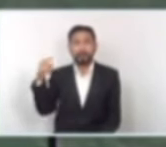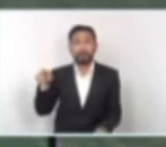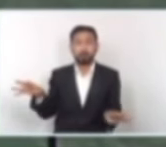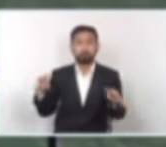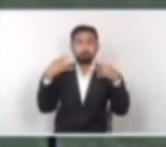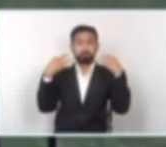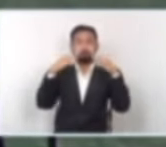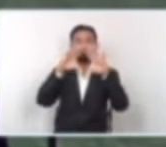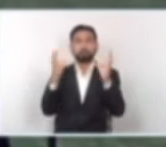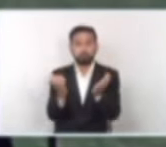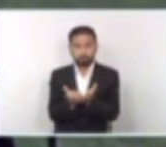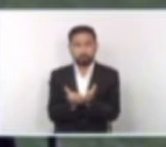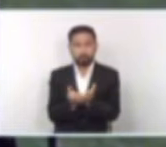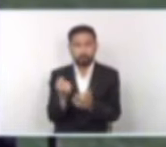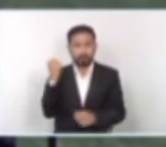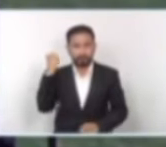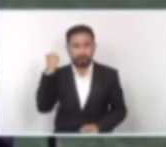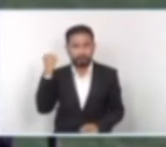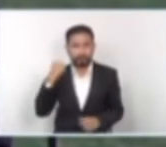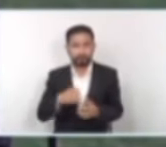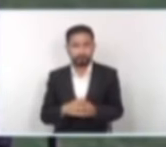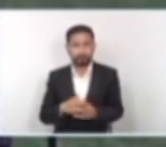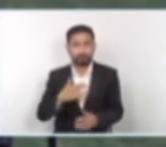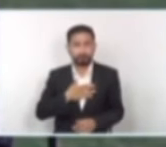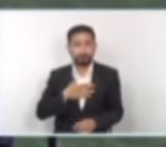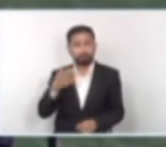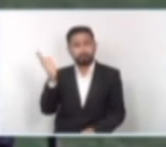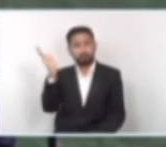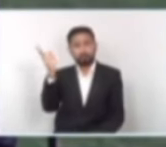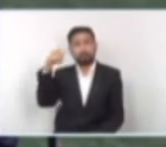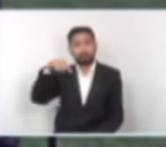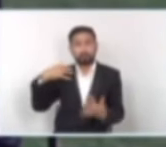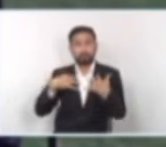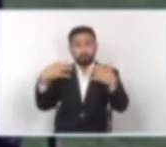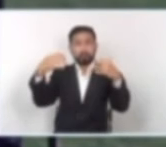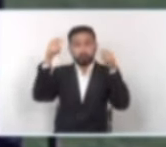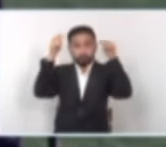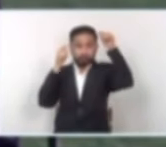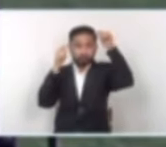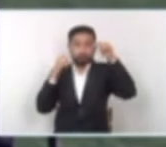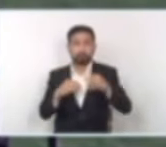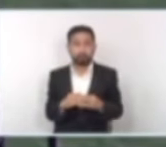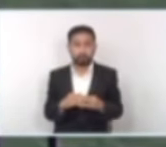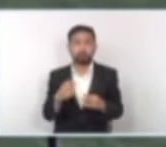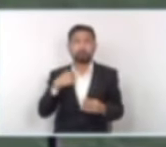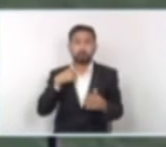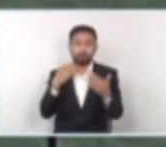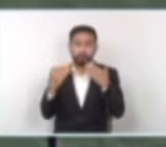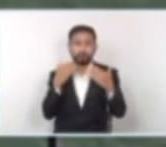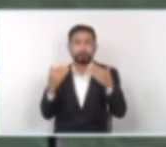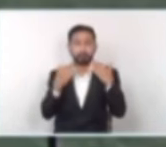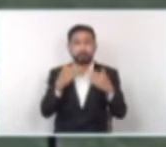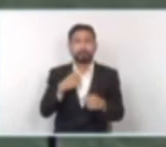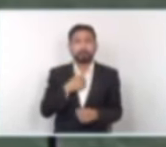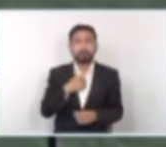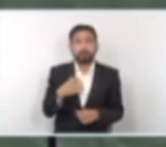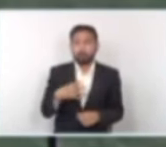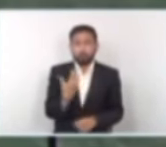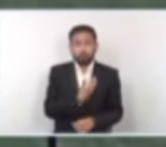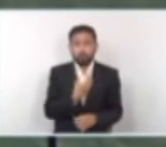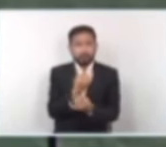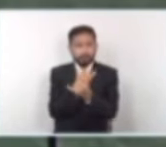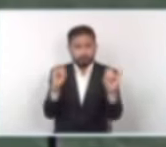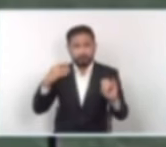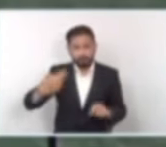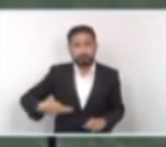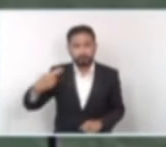mundo. En mis discursos anteriores ante esta Asamblea General, les hablé sobre la búsqueda de nuestra verdadera